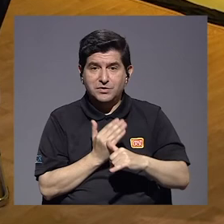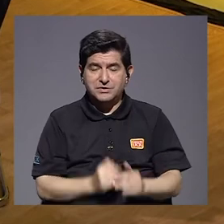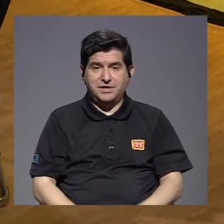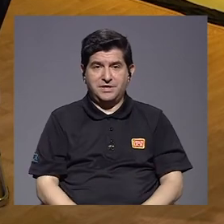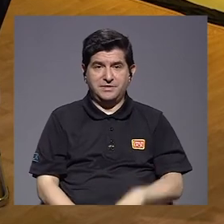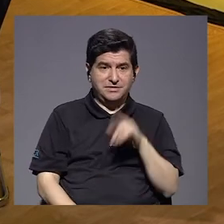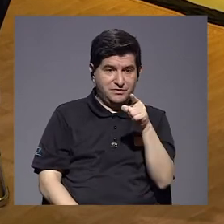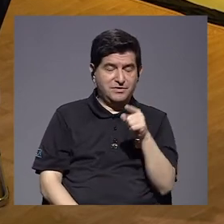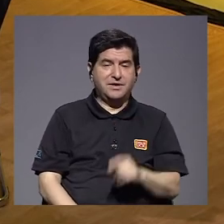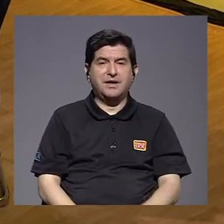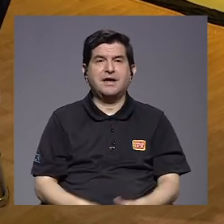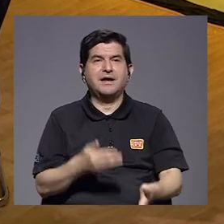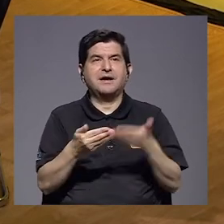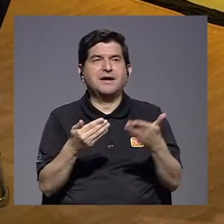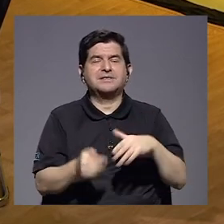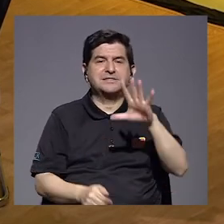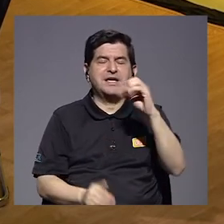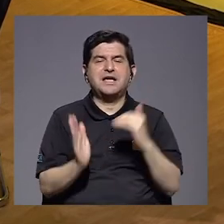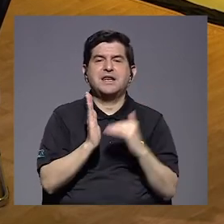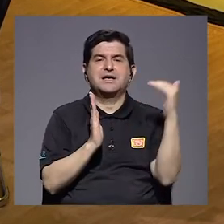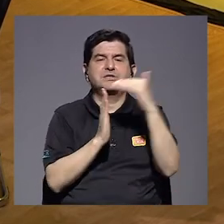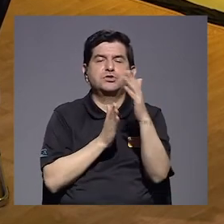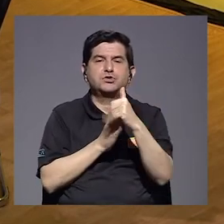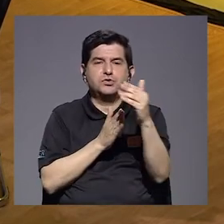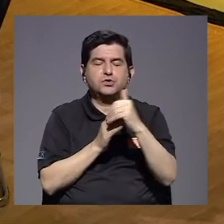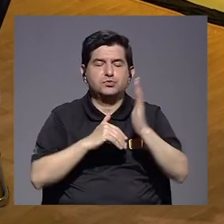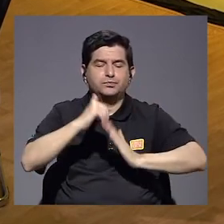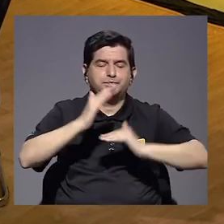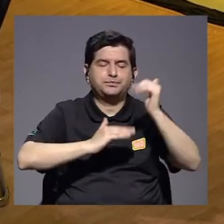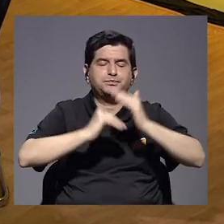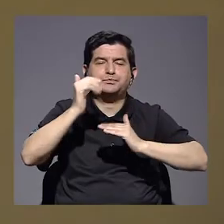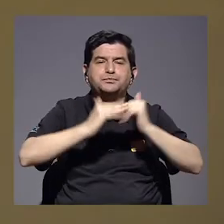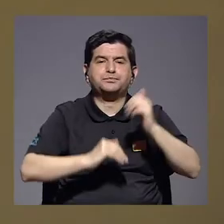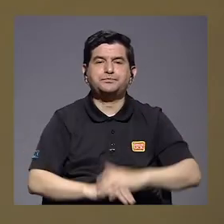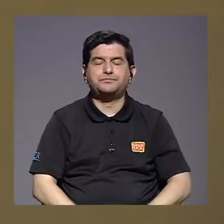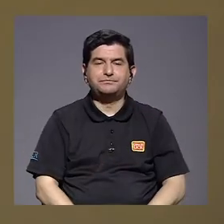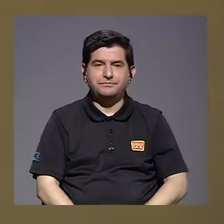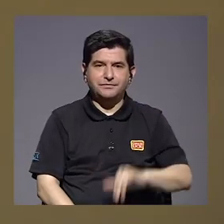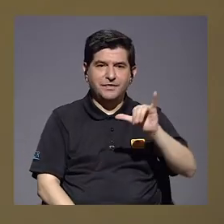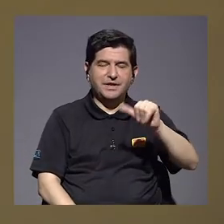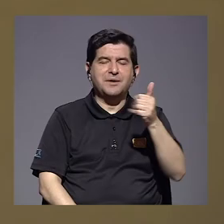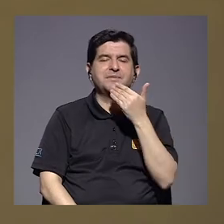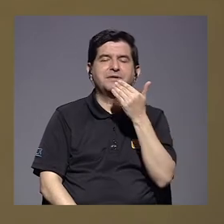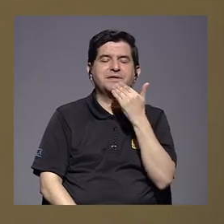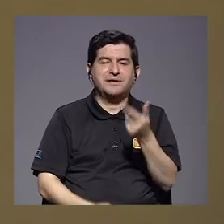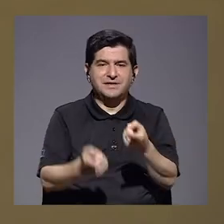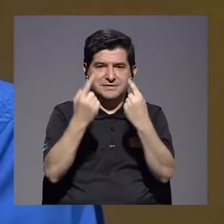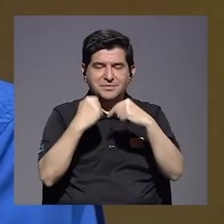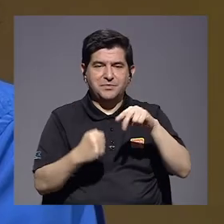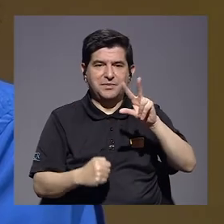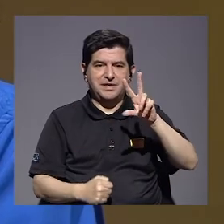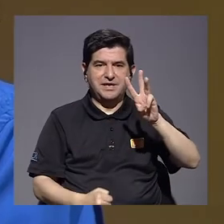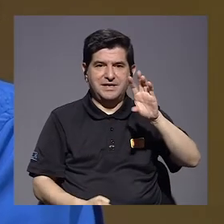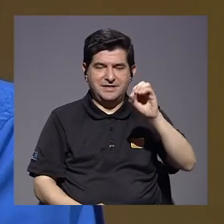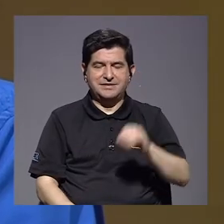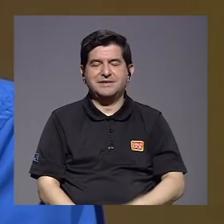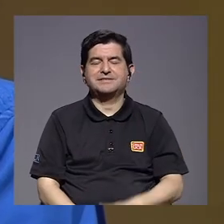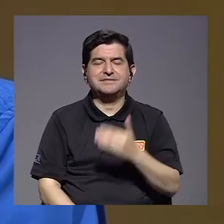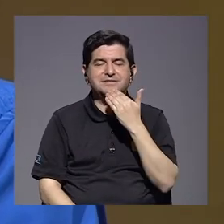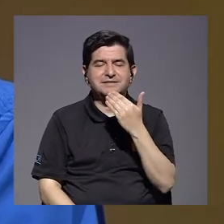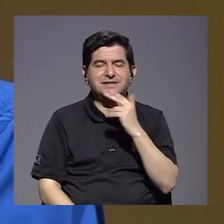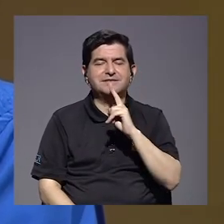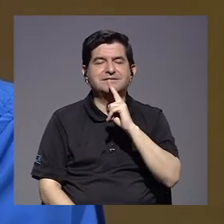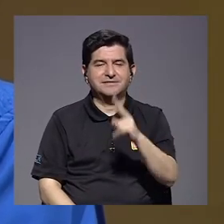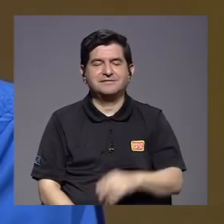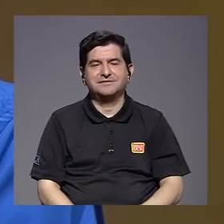va a alcanzar cerca de los $500 millones su construcción. Doña Yamilet, muchas gracias por estar en 360. No, muy agradecido, de verdad.